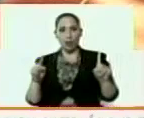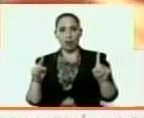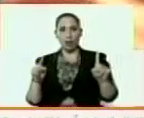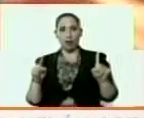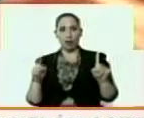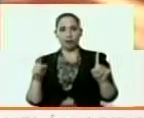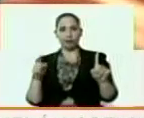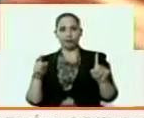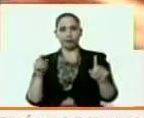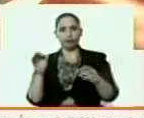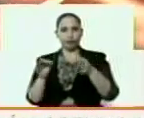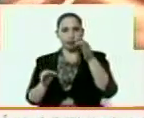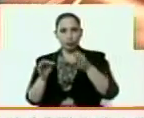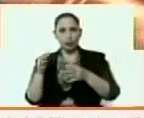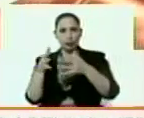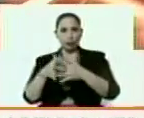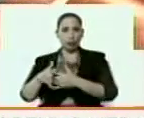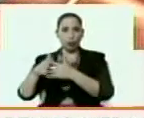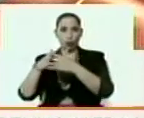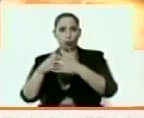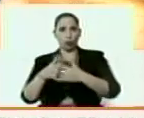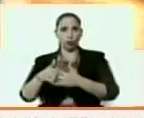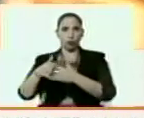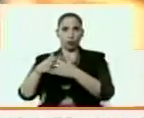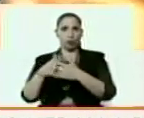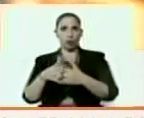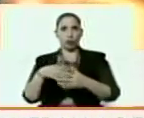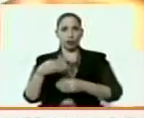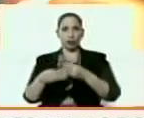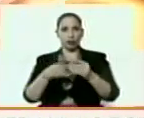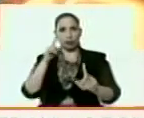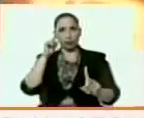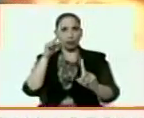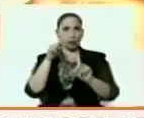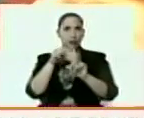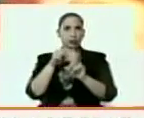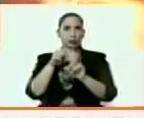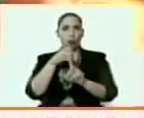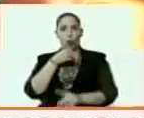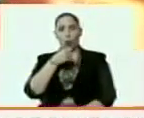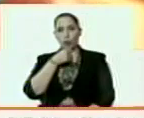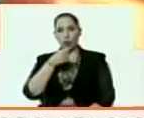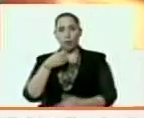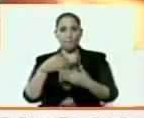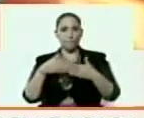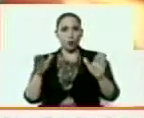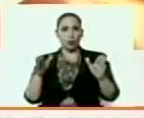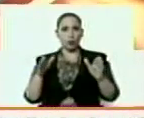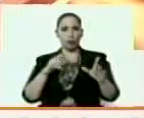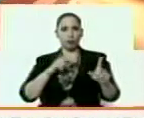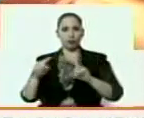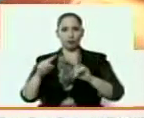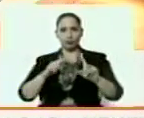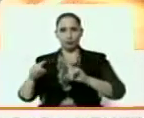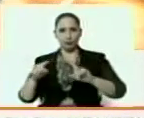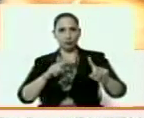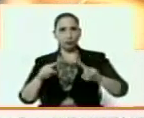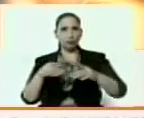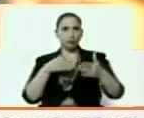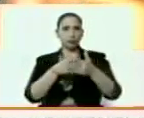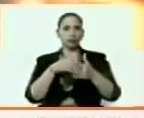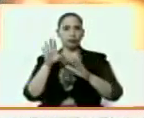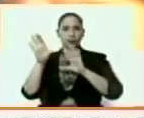orden jurídico que Estados Unidos siempre busca desde el punto de vista de la opinión pública para iniciar acciones de orden militar contra los